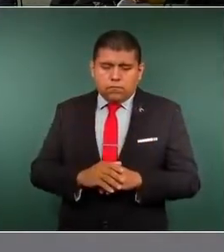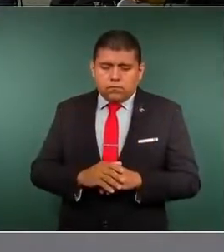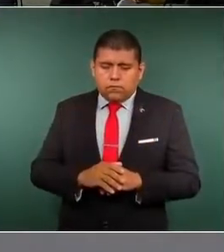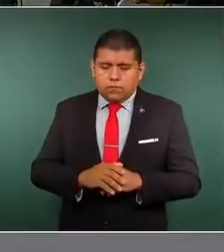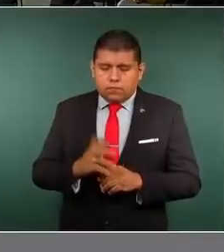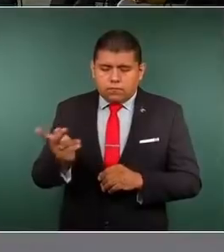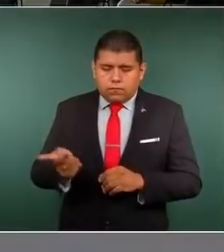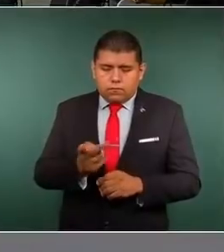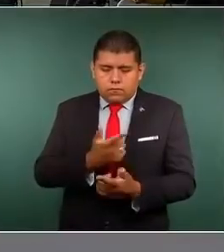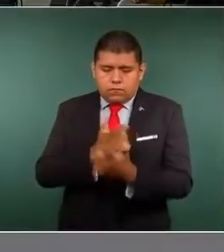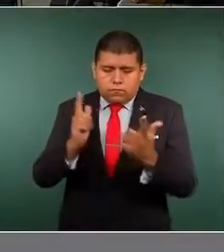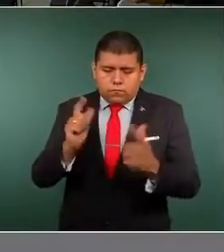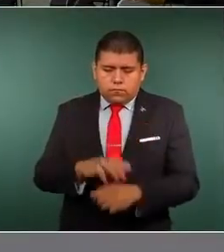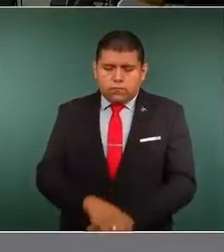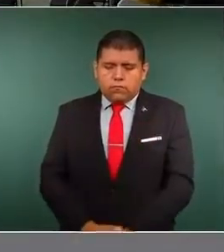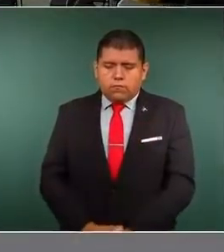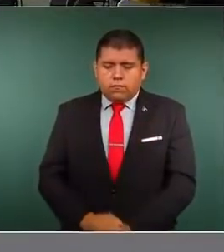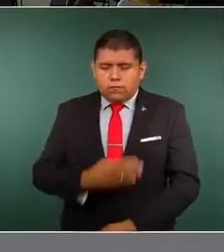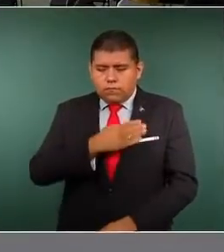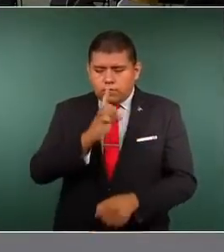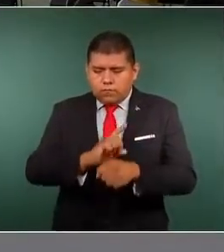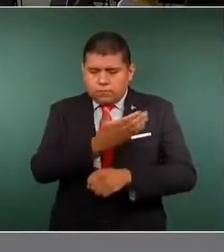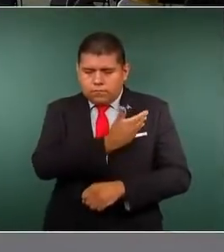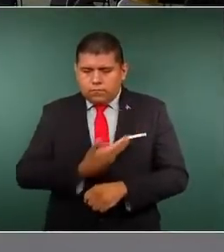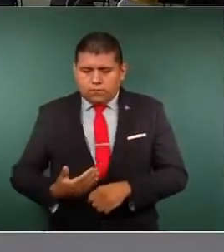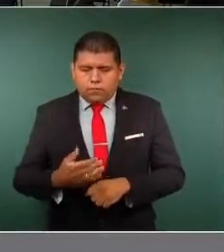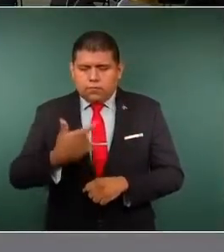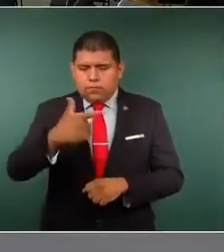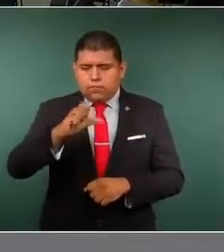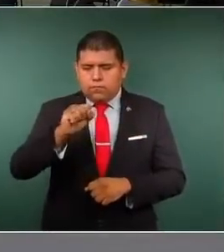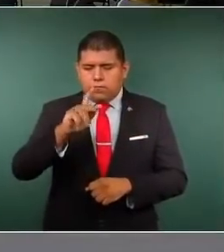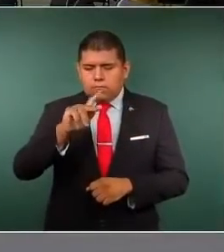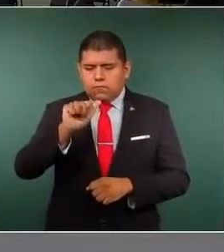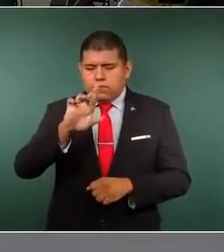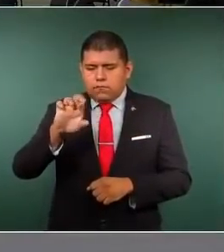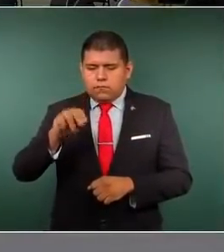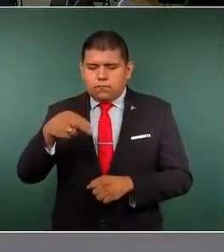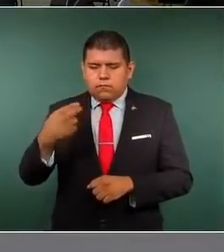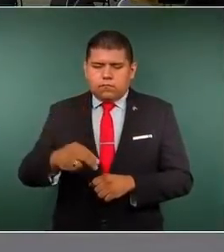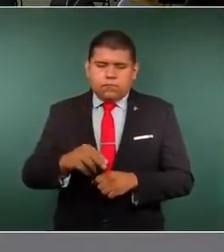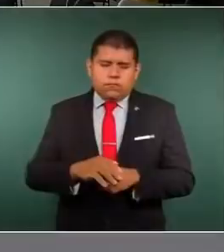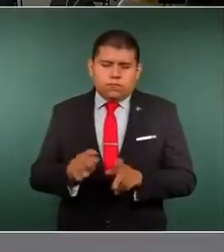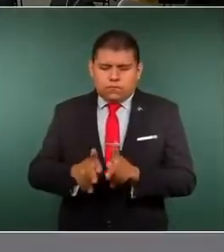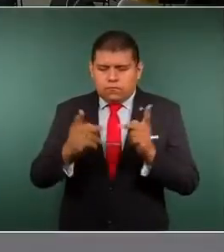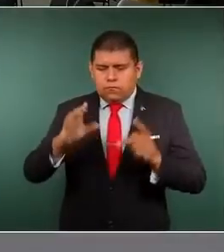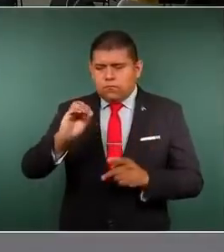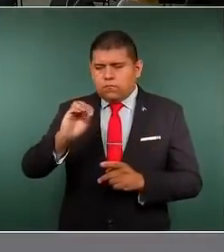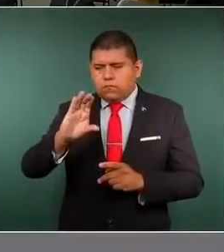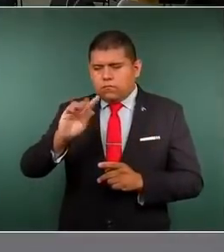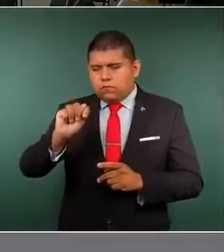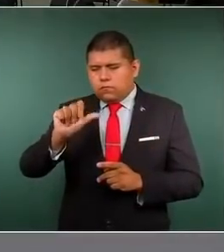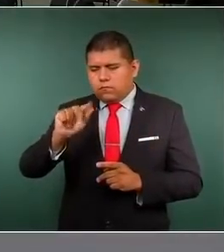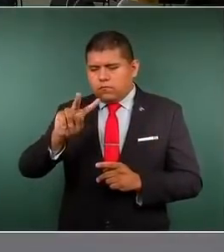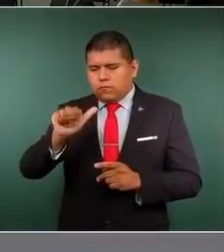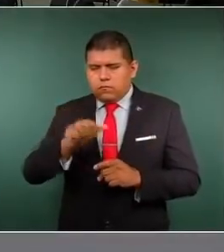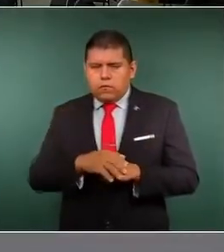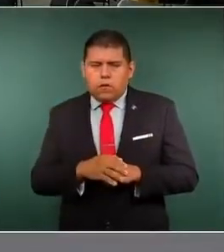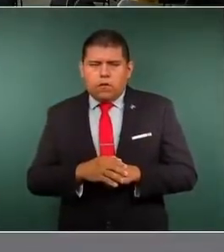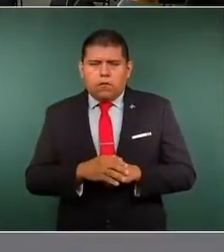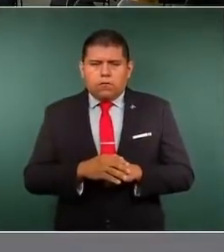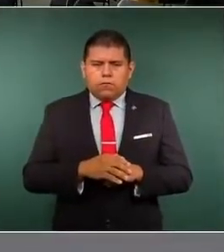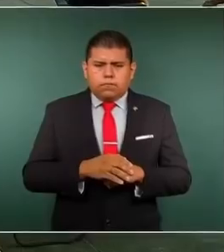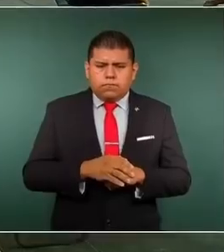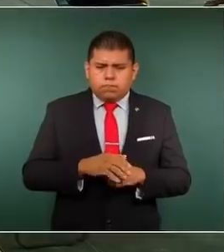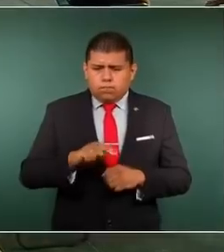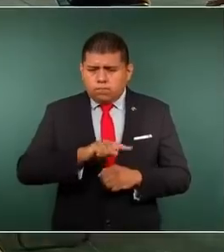de gozo buenos días residente gaspar vela de la octava primero sobre este tema preguntarle si se espera alguna reacción